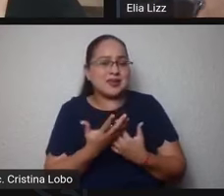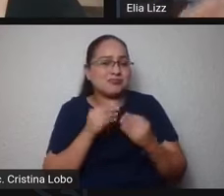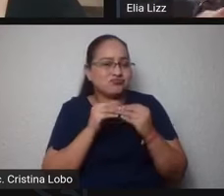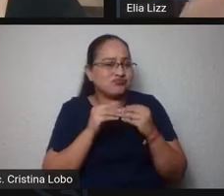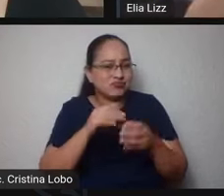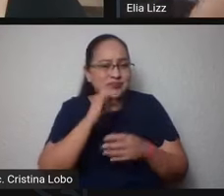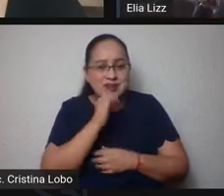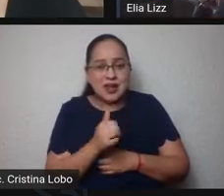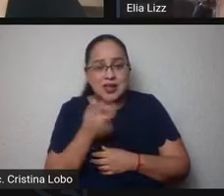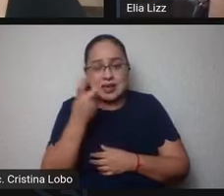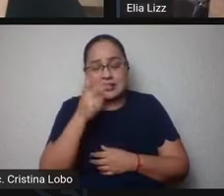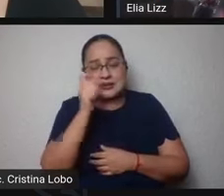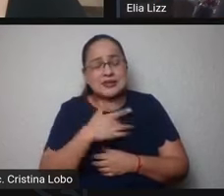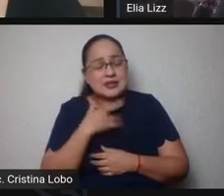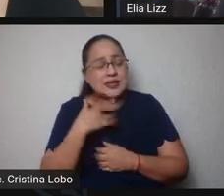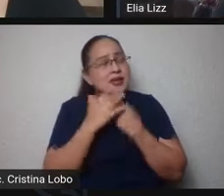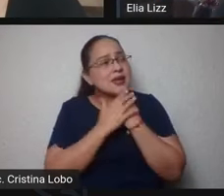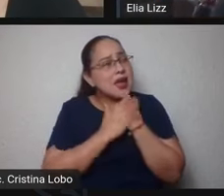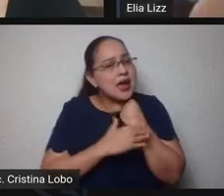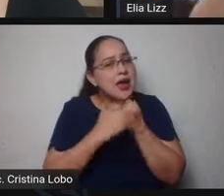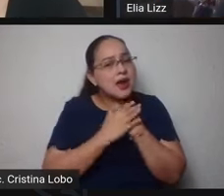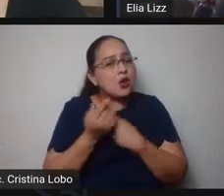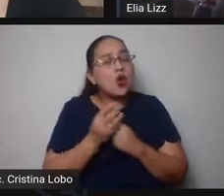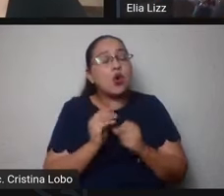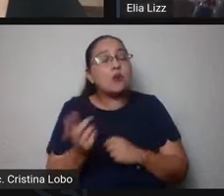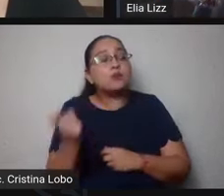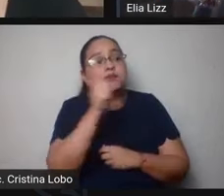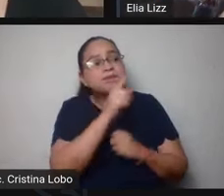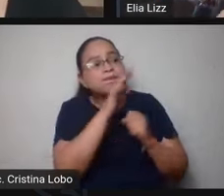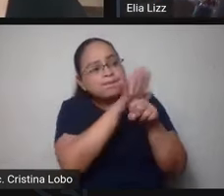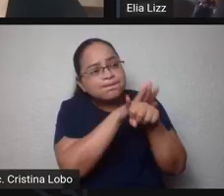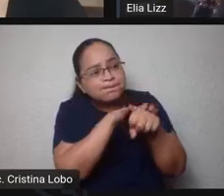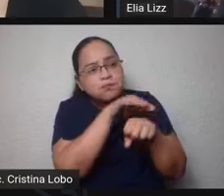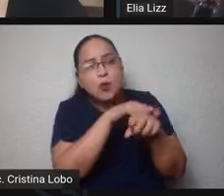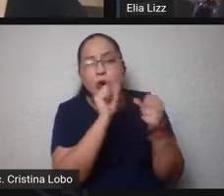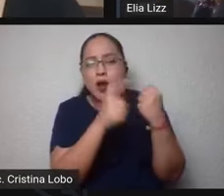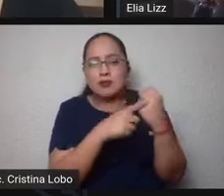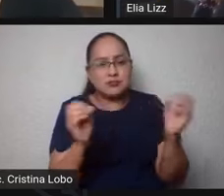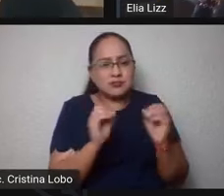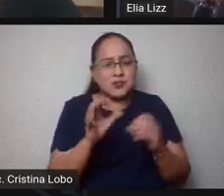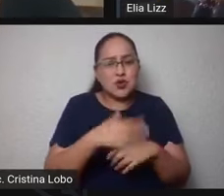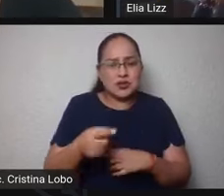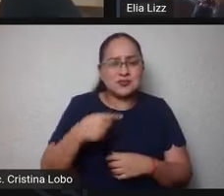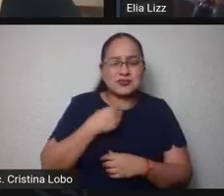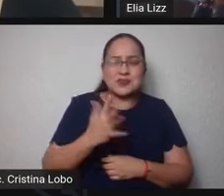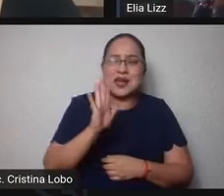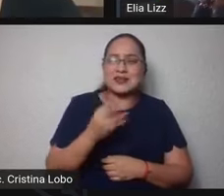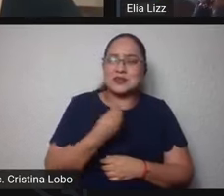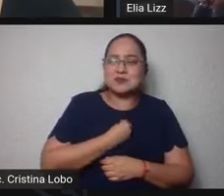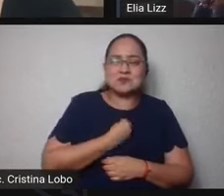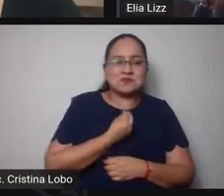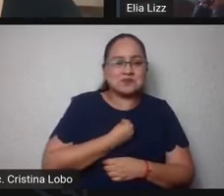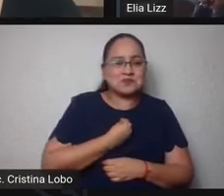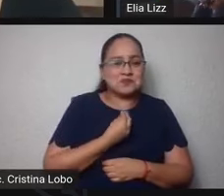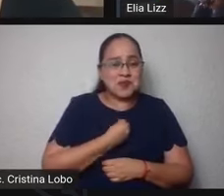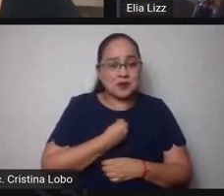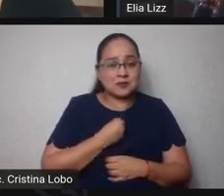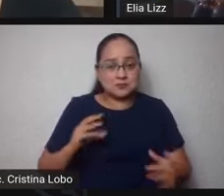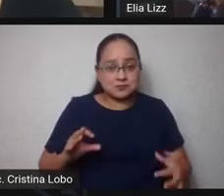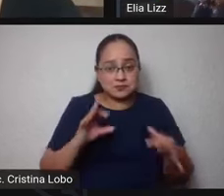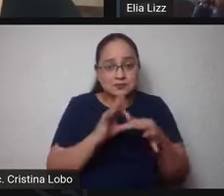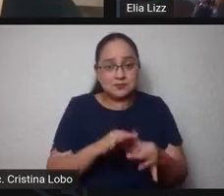sentir esa caricia que te dé o que tú le des, y por eso la tienes suprimida. Es muy probable que tenga que ver con